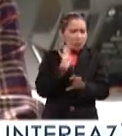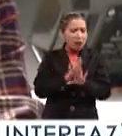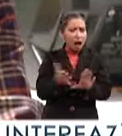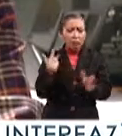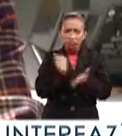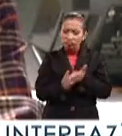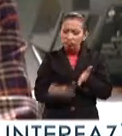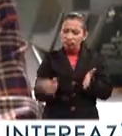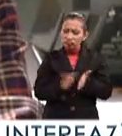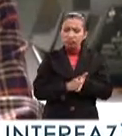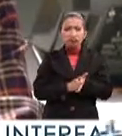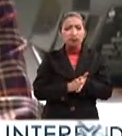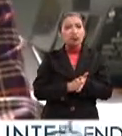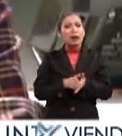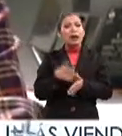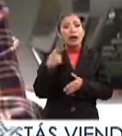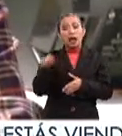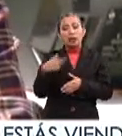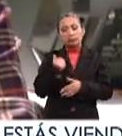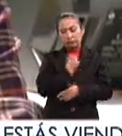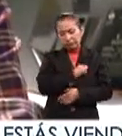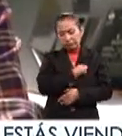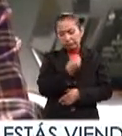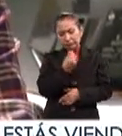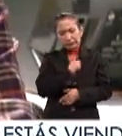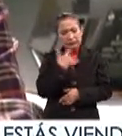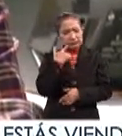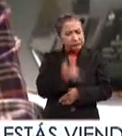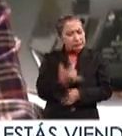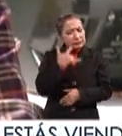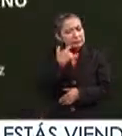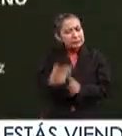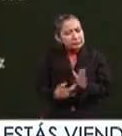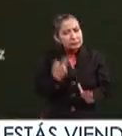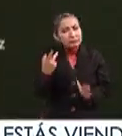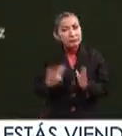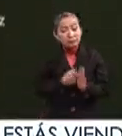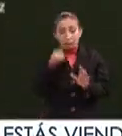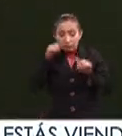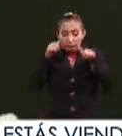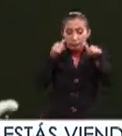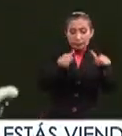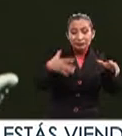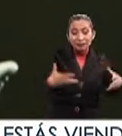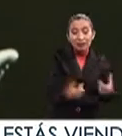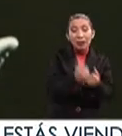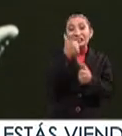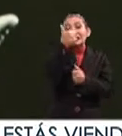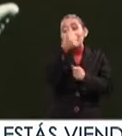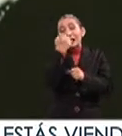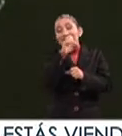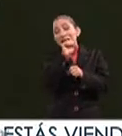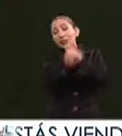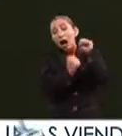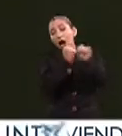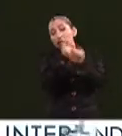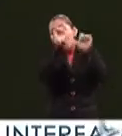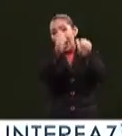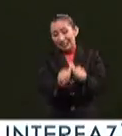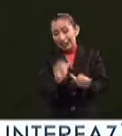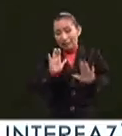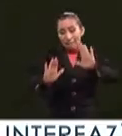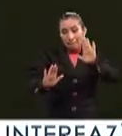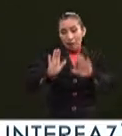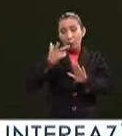el más valiente, que soportó 1000 batallas. Enfocado en recuperar 6 décadas de este arte en